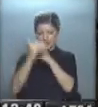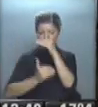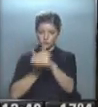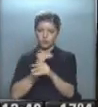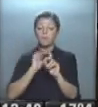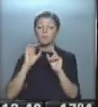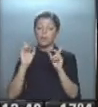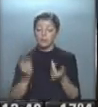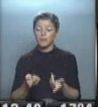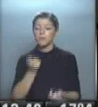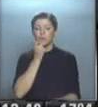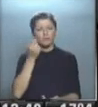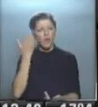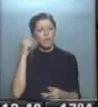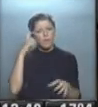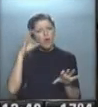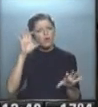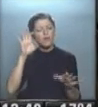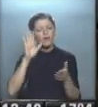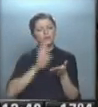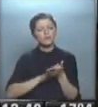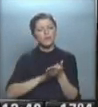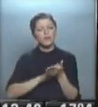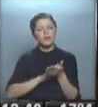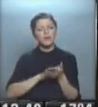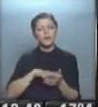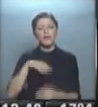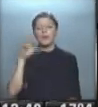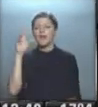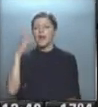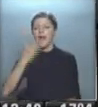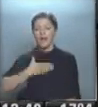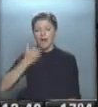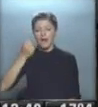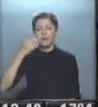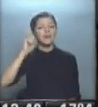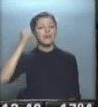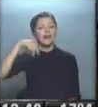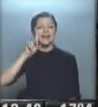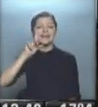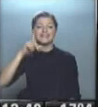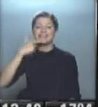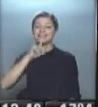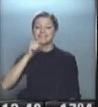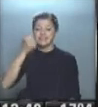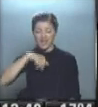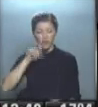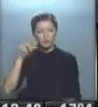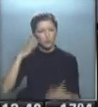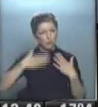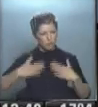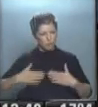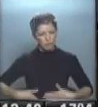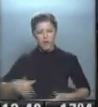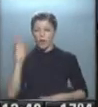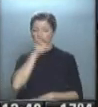político. Yo me estaba acordando del caso de Afganistán, como vos decías bien, la burka, que es diferente, pero el uso que se